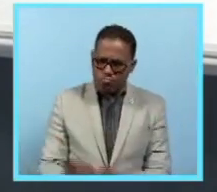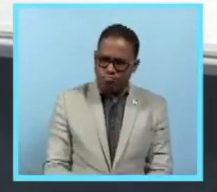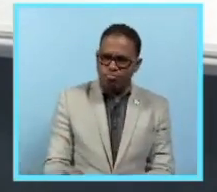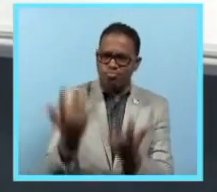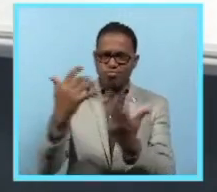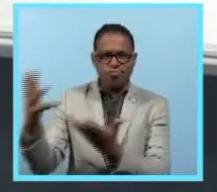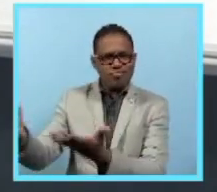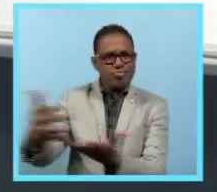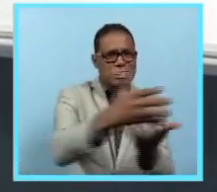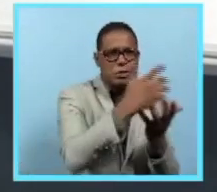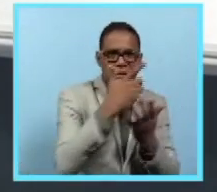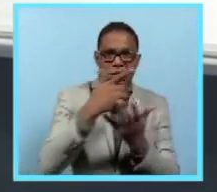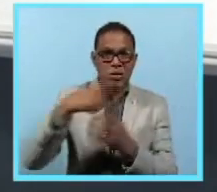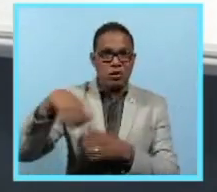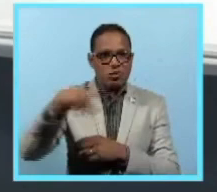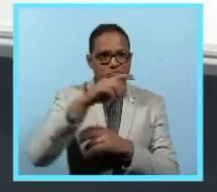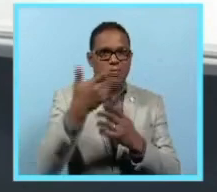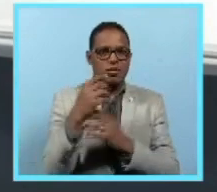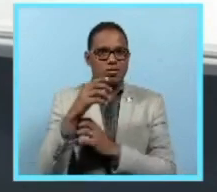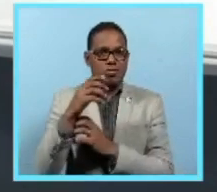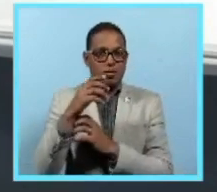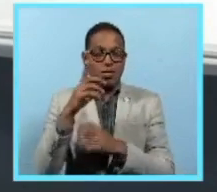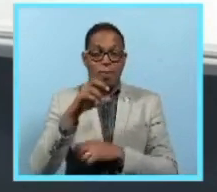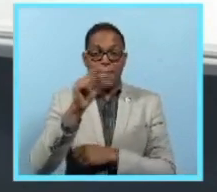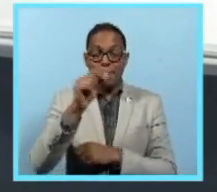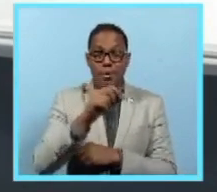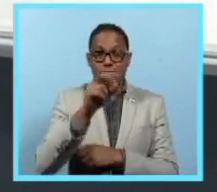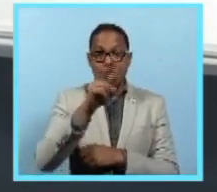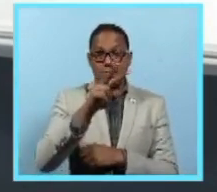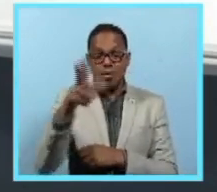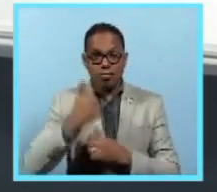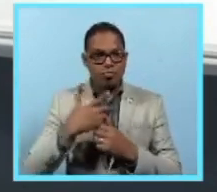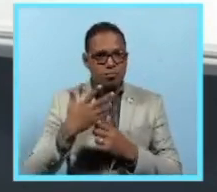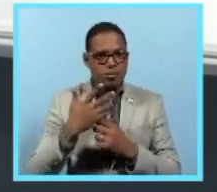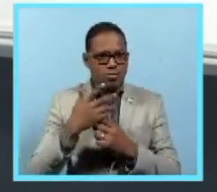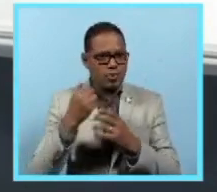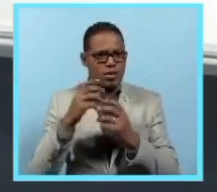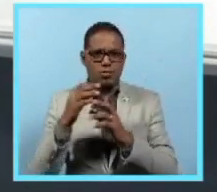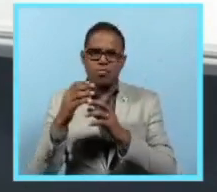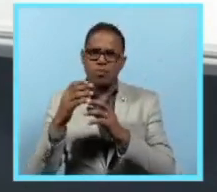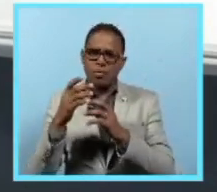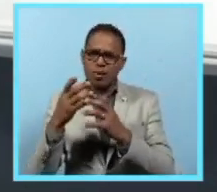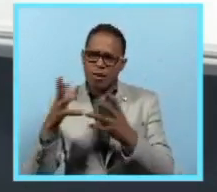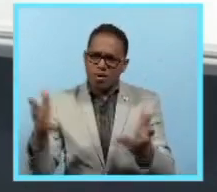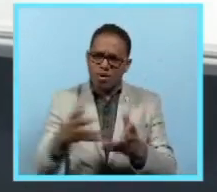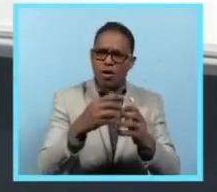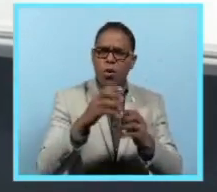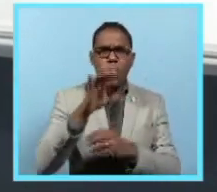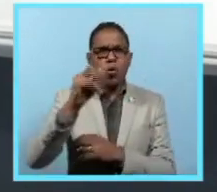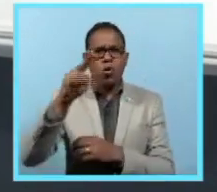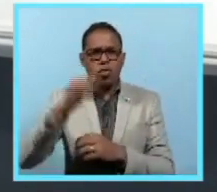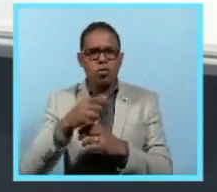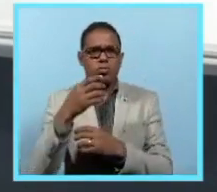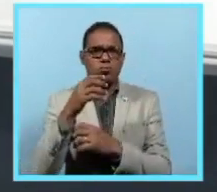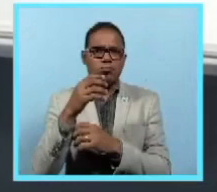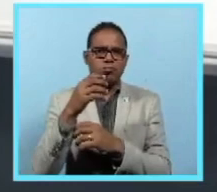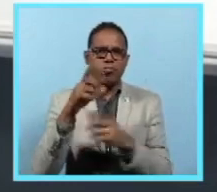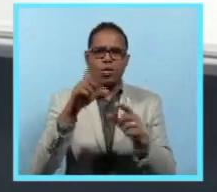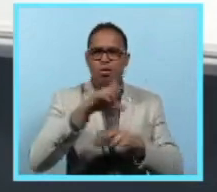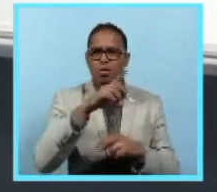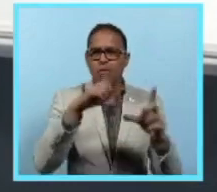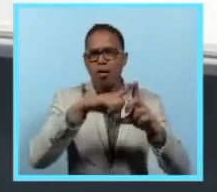las colonias japonesa y española por sus aportes a este hermoso municipio. Riquelvis Tiburcio está en directo con los detalles. Adelante,